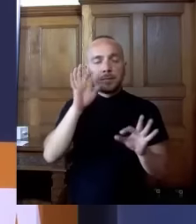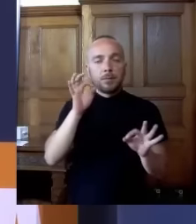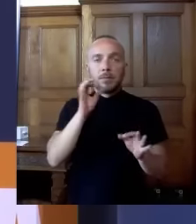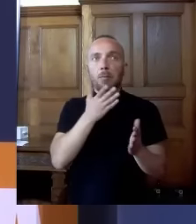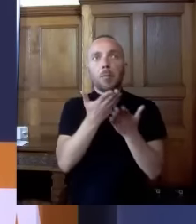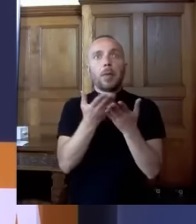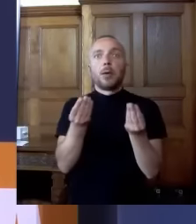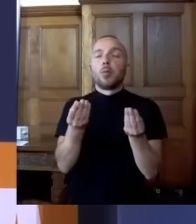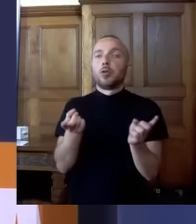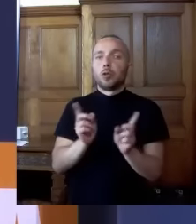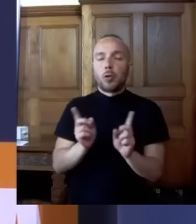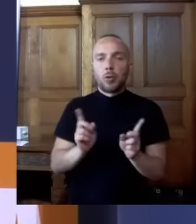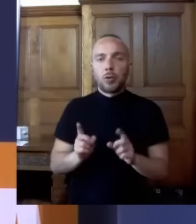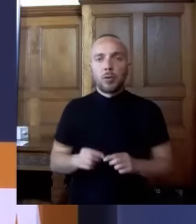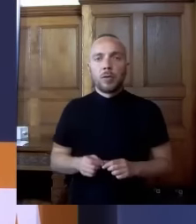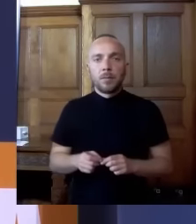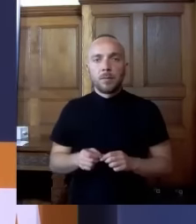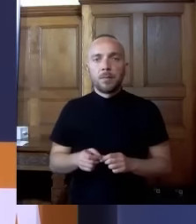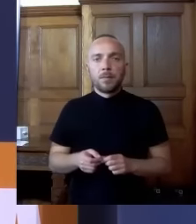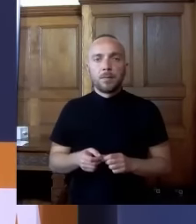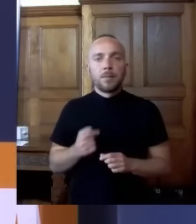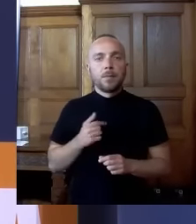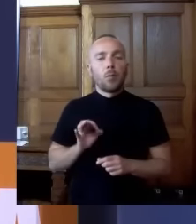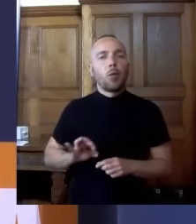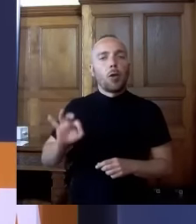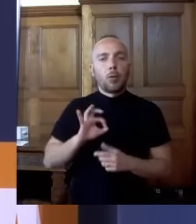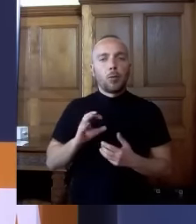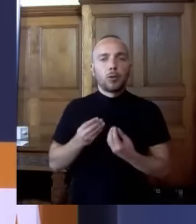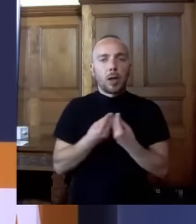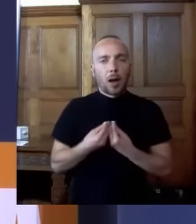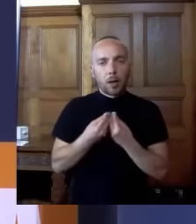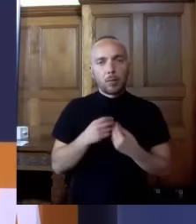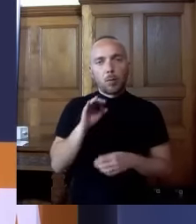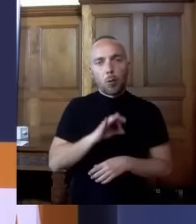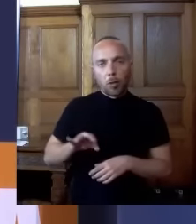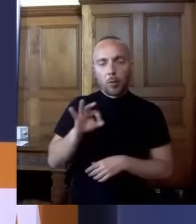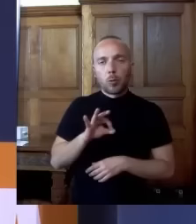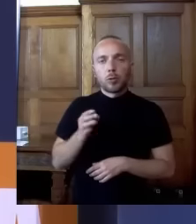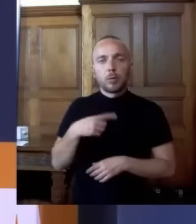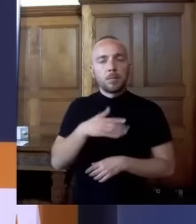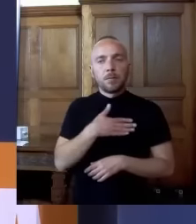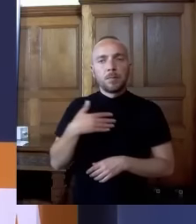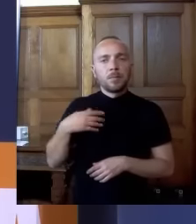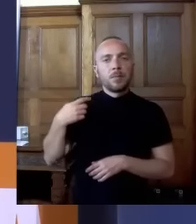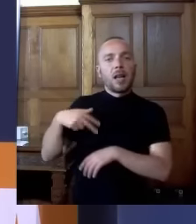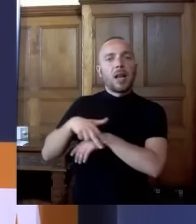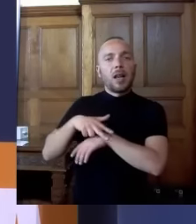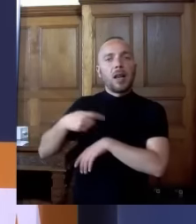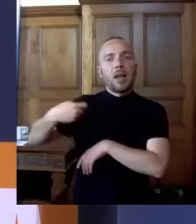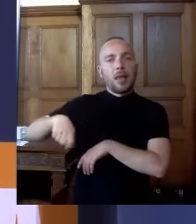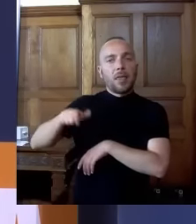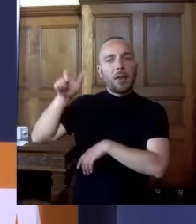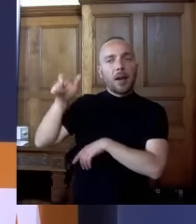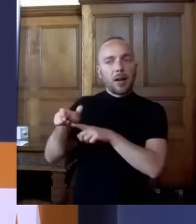pedir lo que yo quiero lo que el carre quin podemos quiere es que la próxima lendar Mande más que la